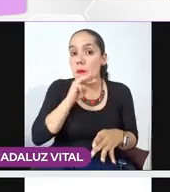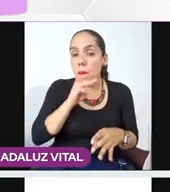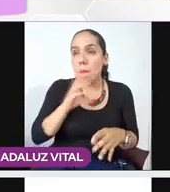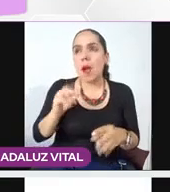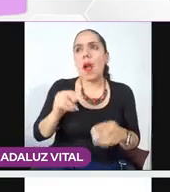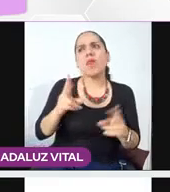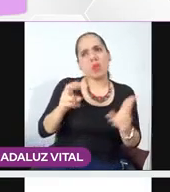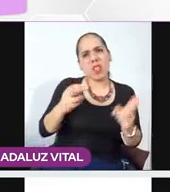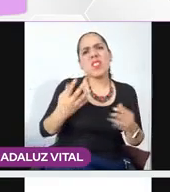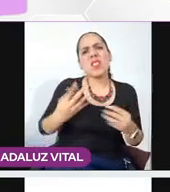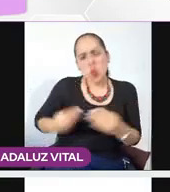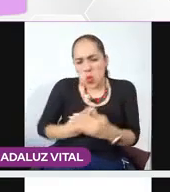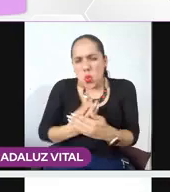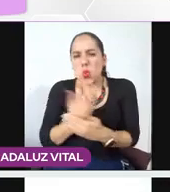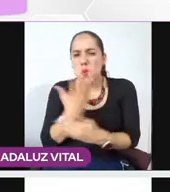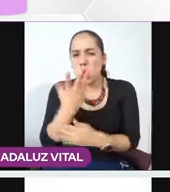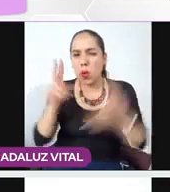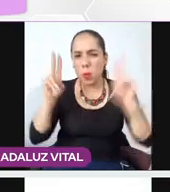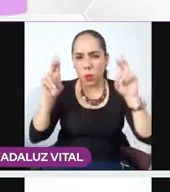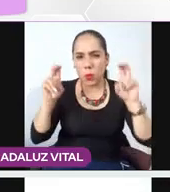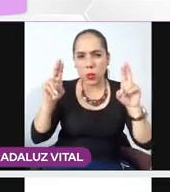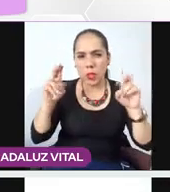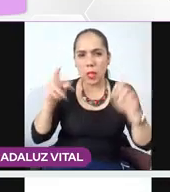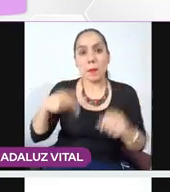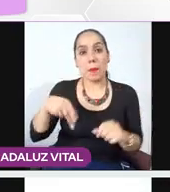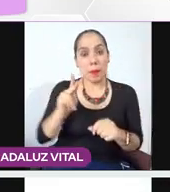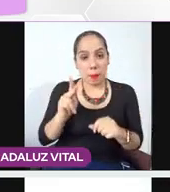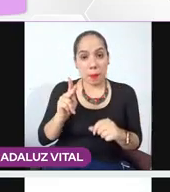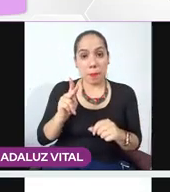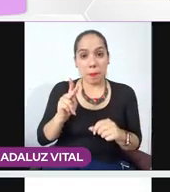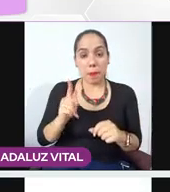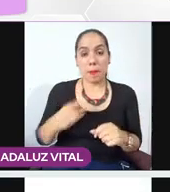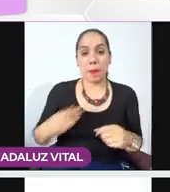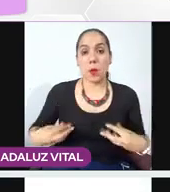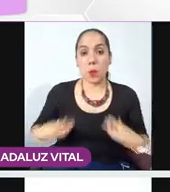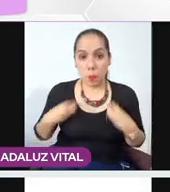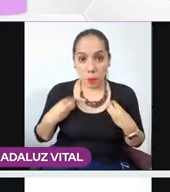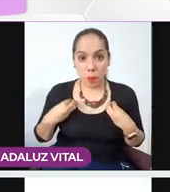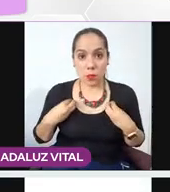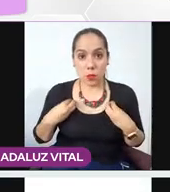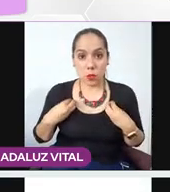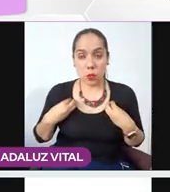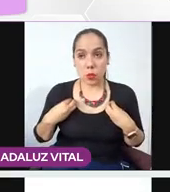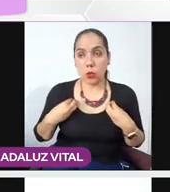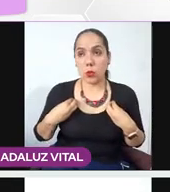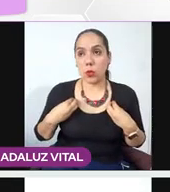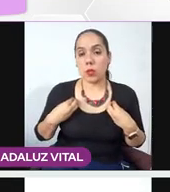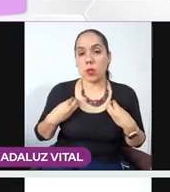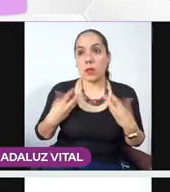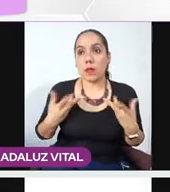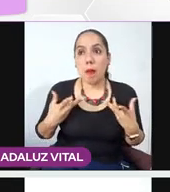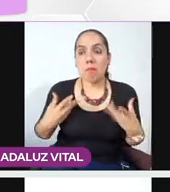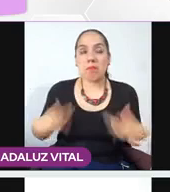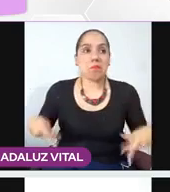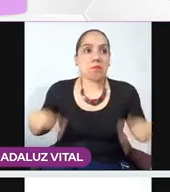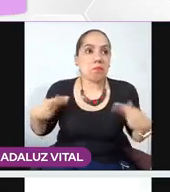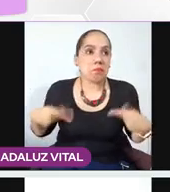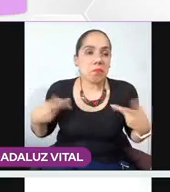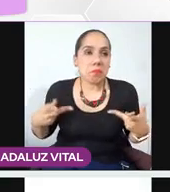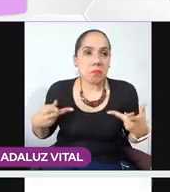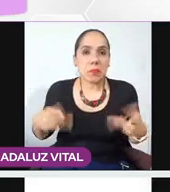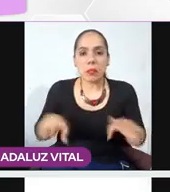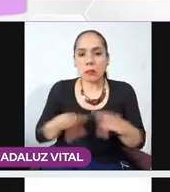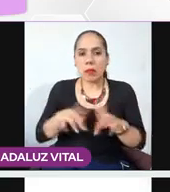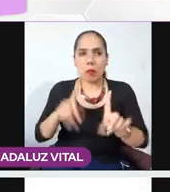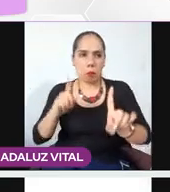Sin embargo, las personas que lo han tenido que enfrentar de esa forma, se ha venido